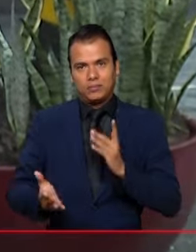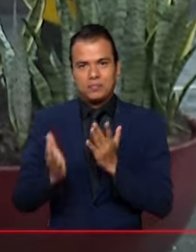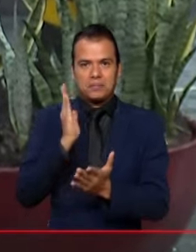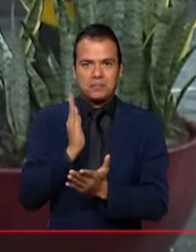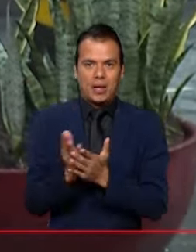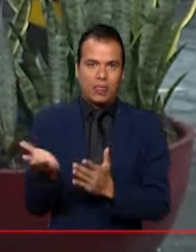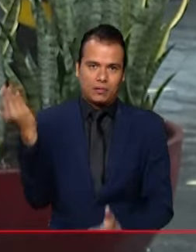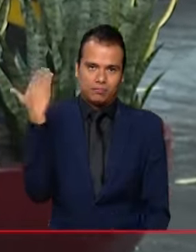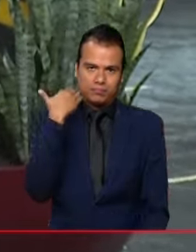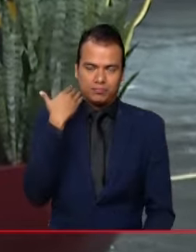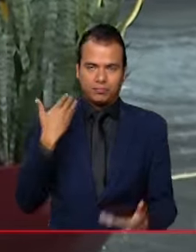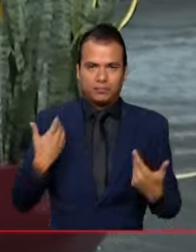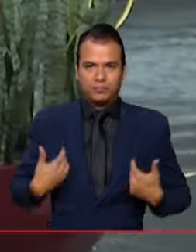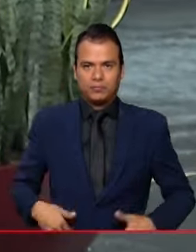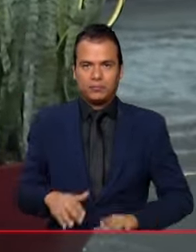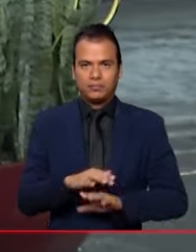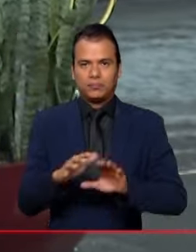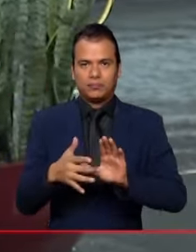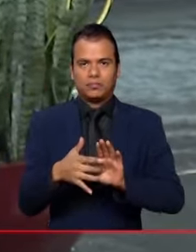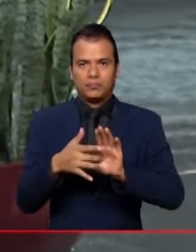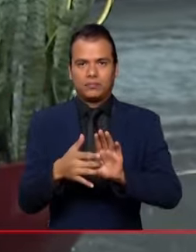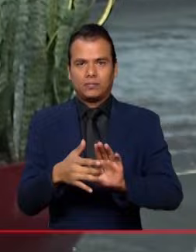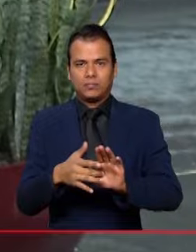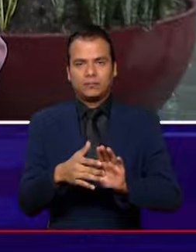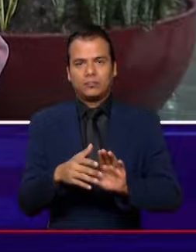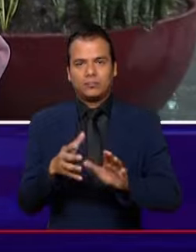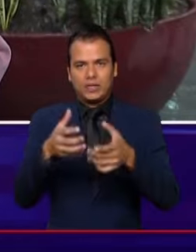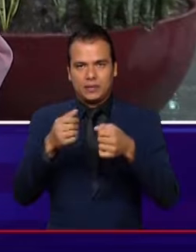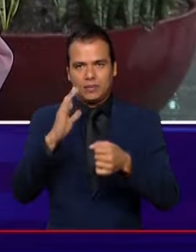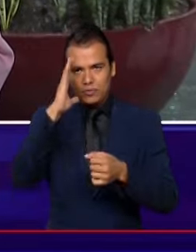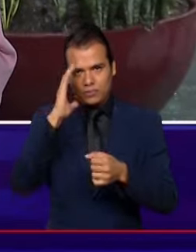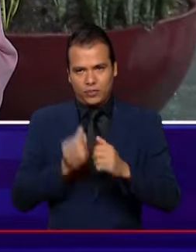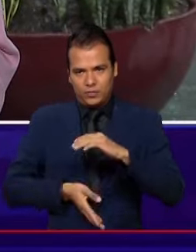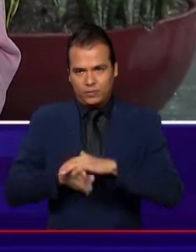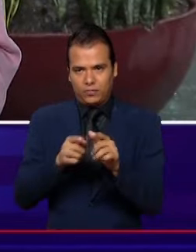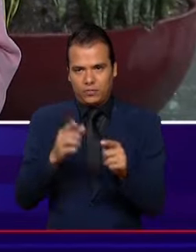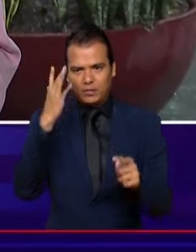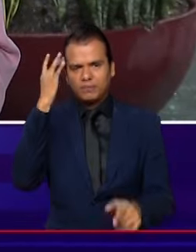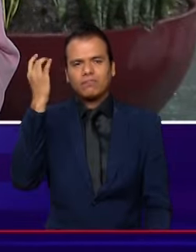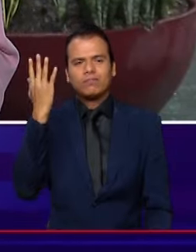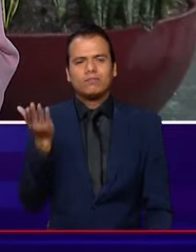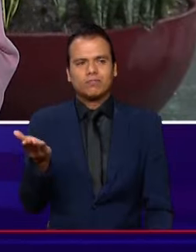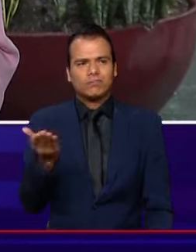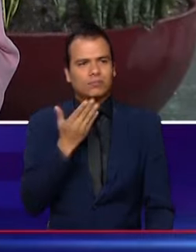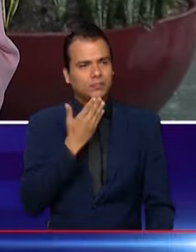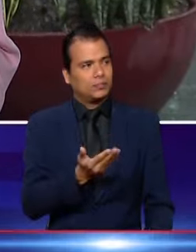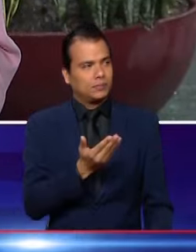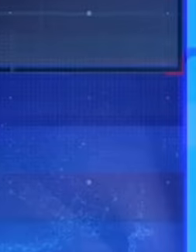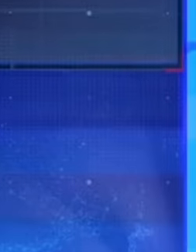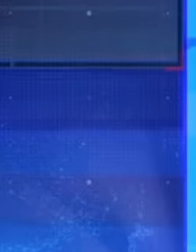toda la información desde el comando de la Policía Metropolitana de Cali. Siga usted con más en estudio, Gigi. John Alex Henao,